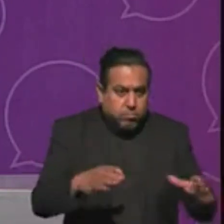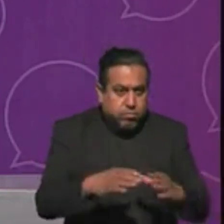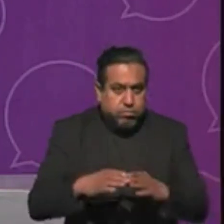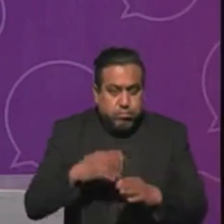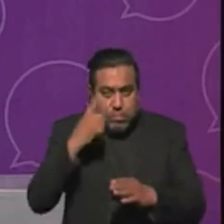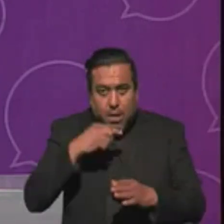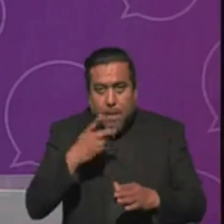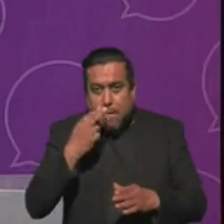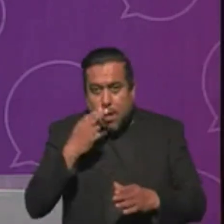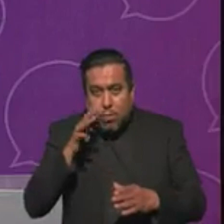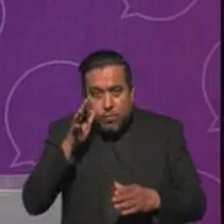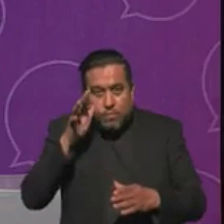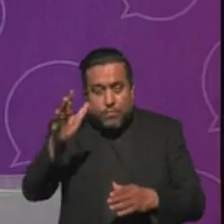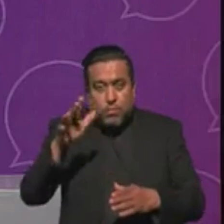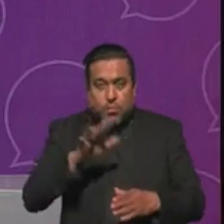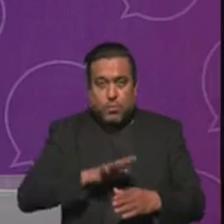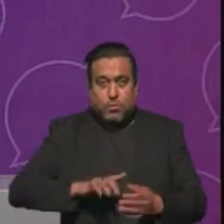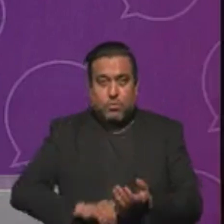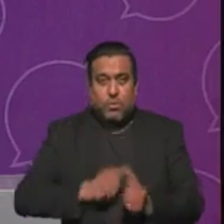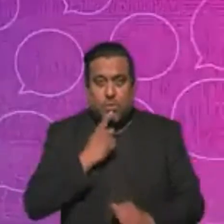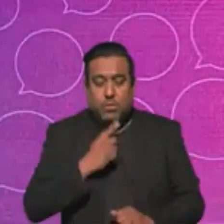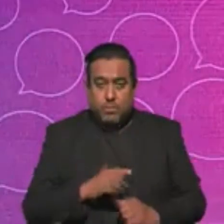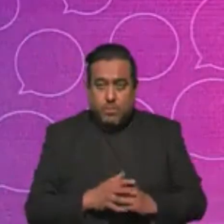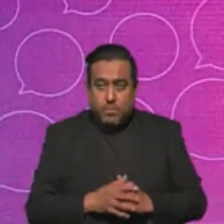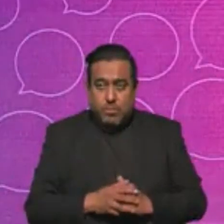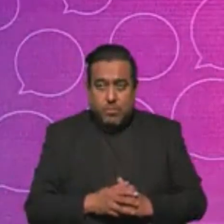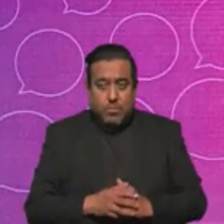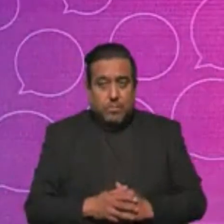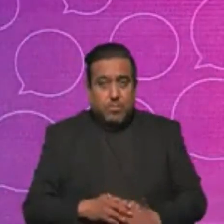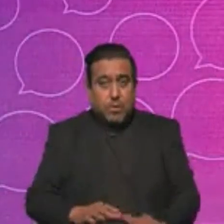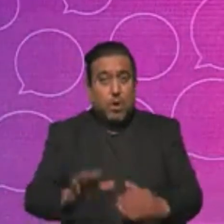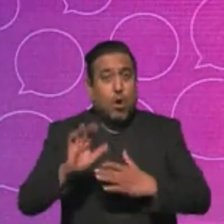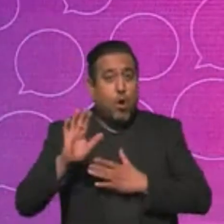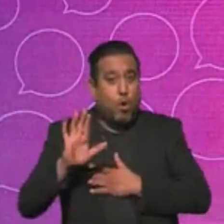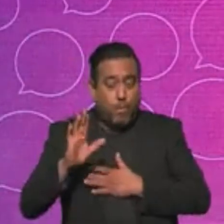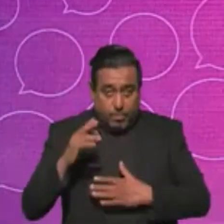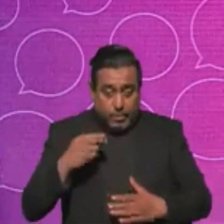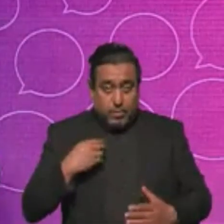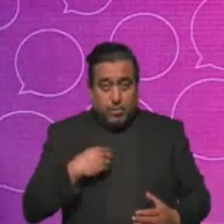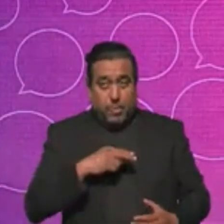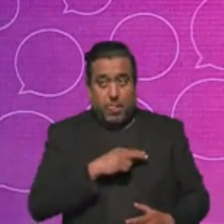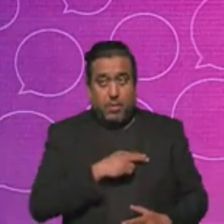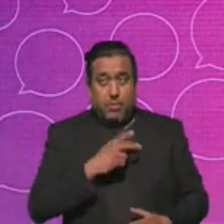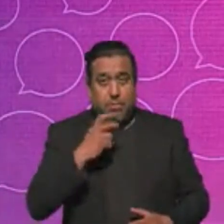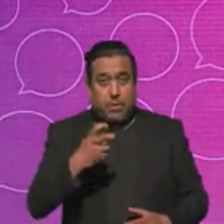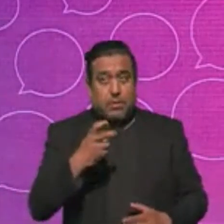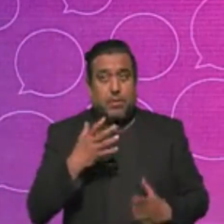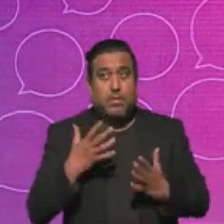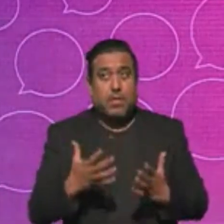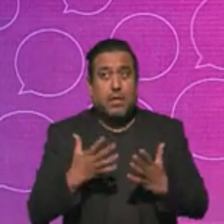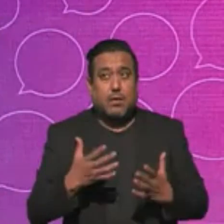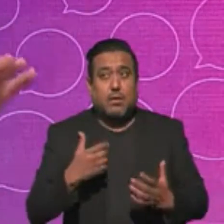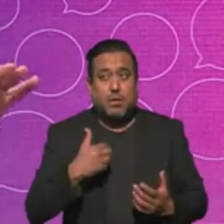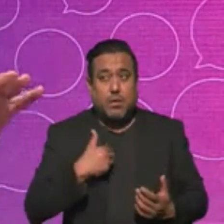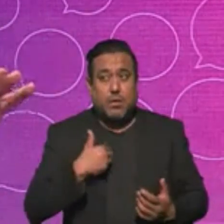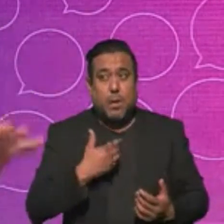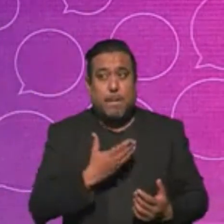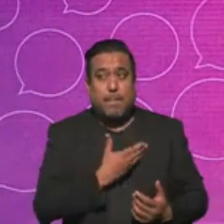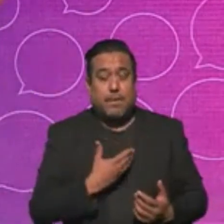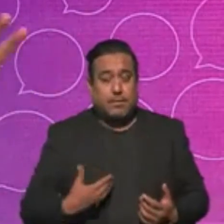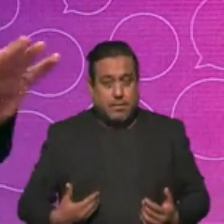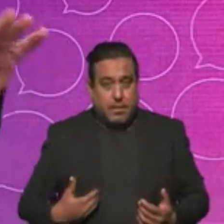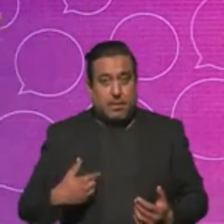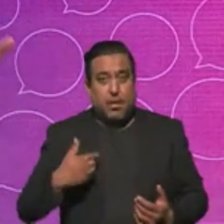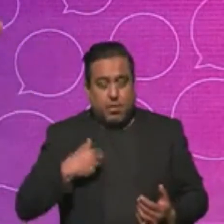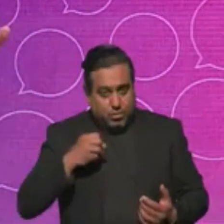aún después de su periodo adelante por favor el compromiso de cualquier persona que tiene una una aspiración como yo a la presidencia municipal y